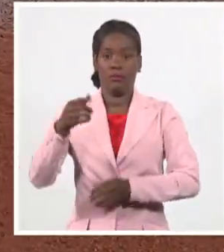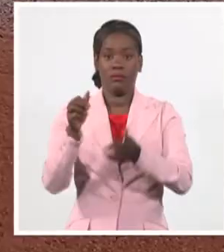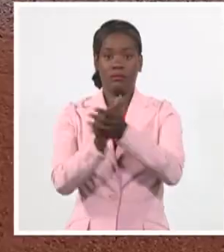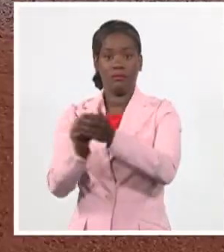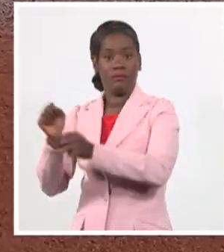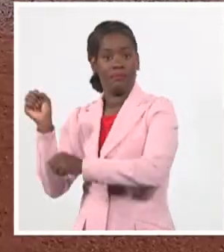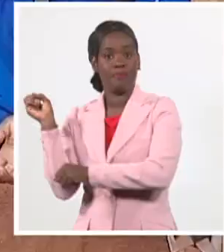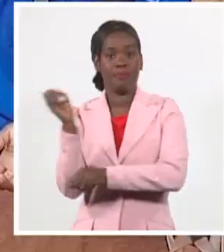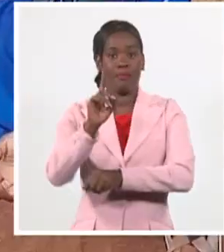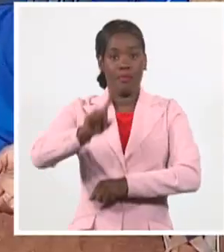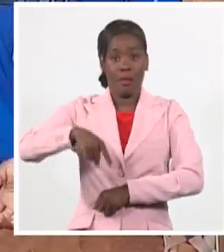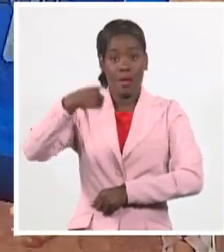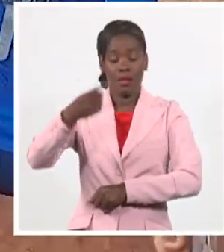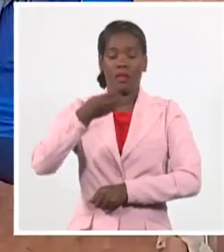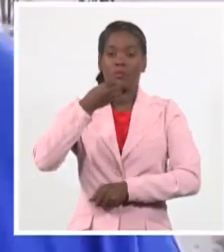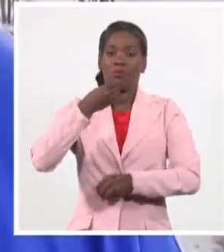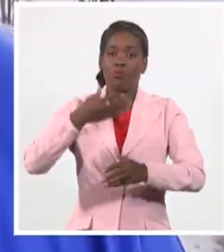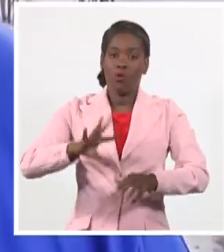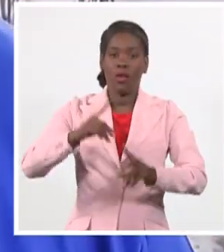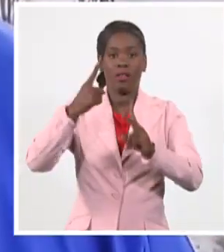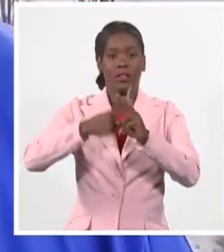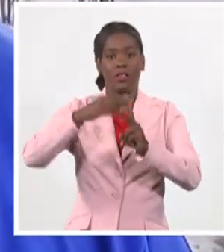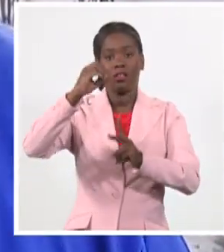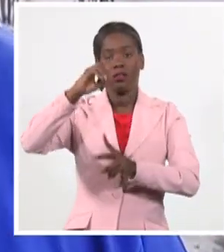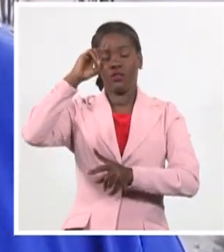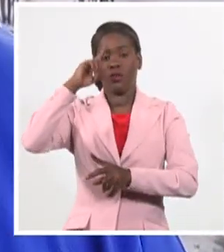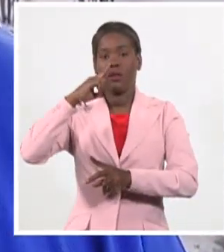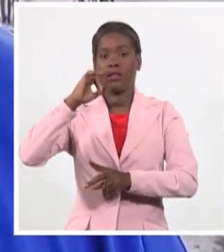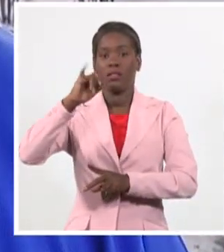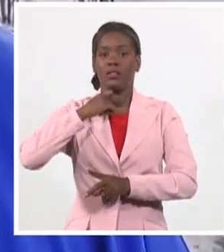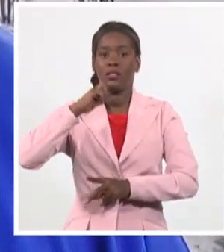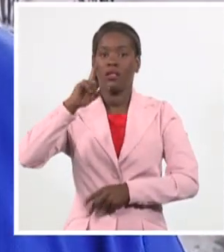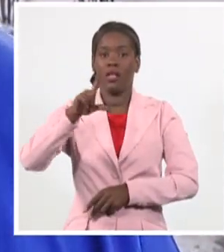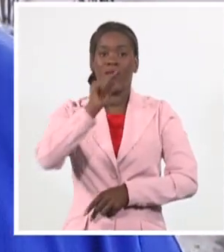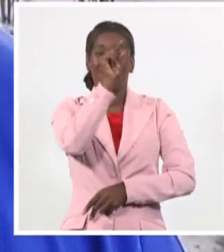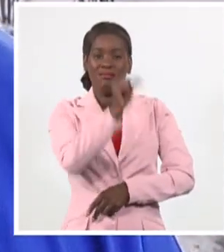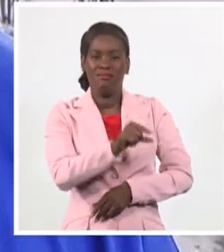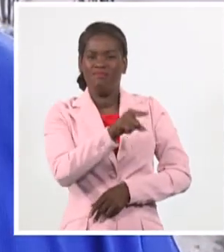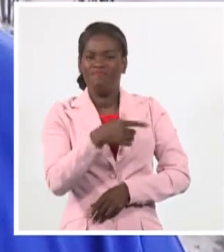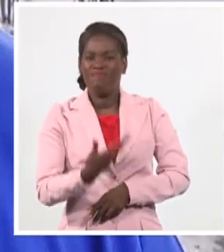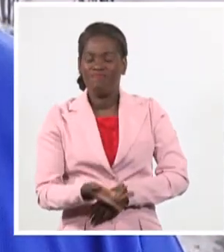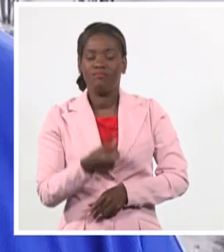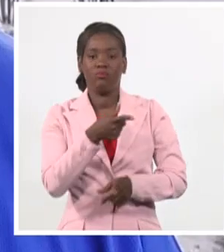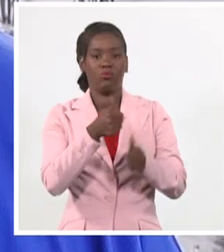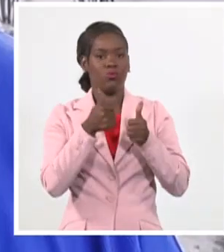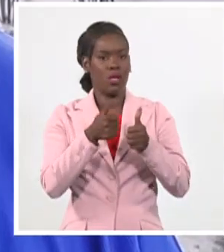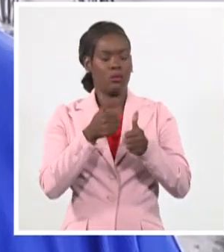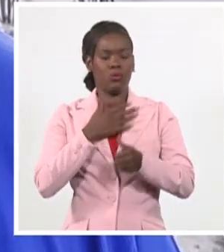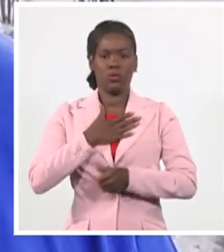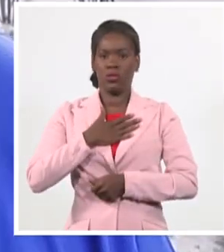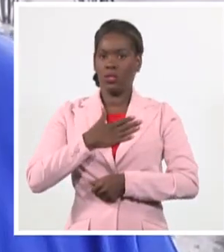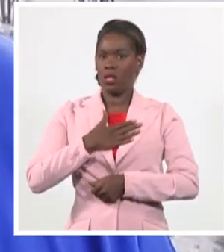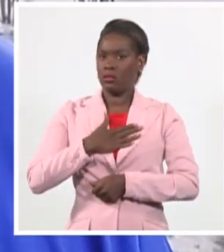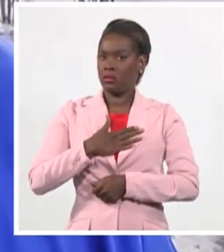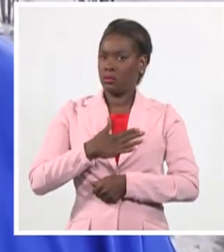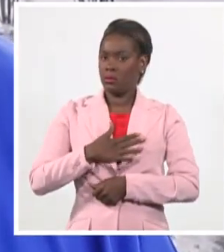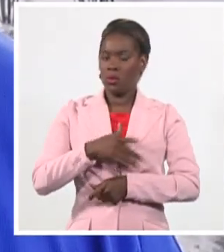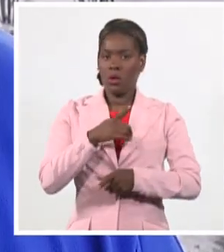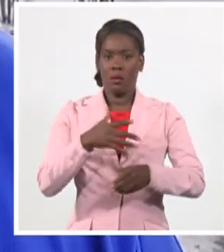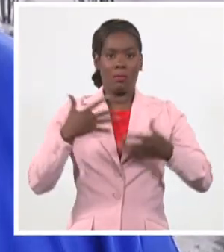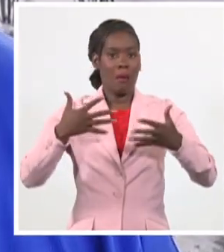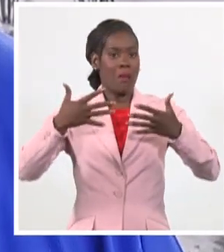ser Yosniel Menéndez. Es un lanzador de mucha flema, muy tranquilo, depende de su velocidad. Para mí es el